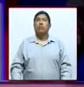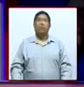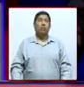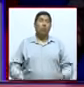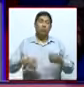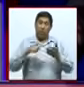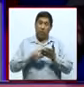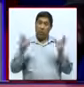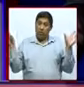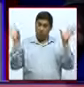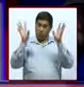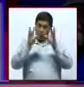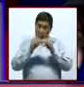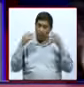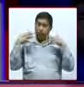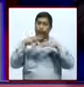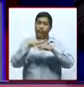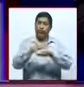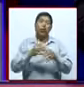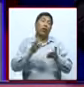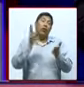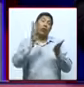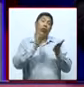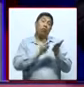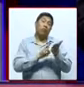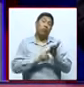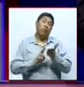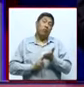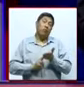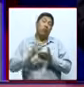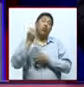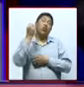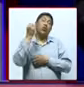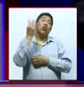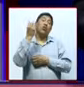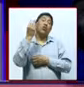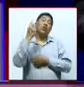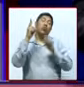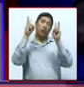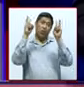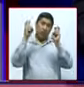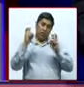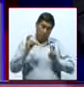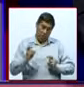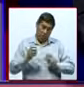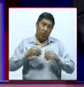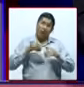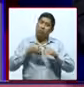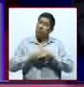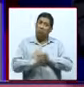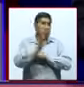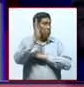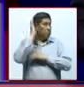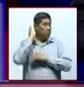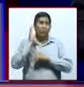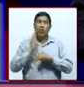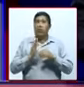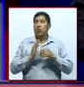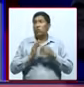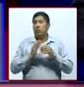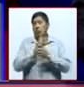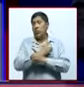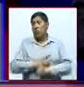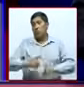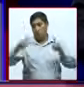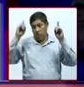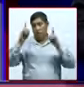Este encuentro concluyó con la firma de un documento que contiene 12 puntos que va a viabilizar el ambiente democrático, según lo que